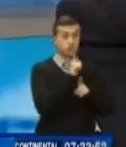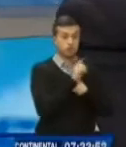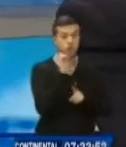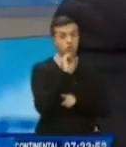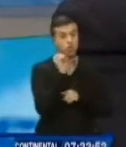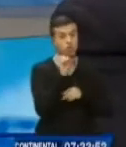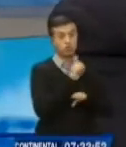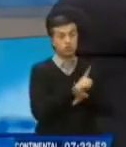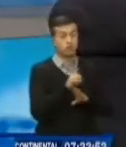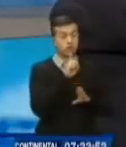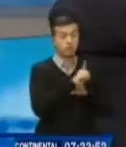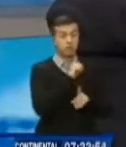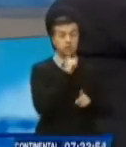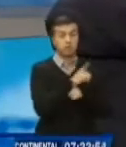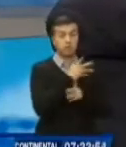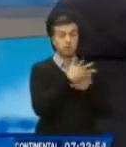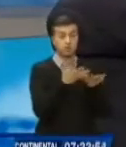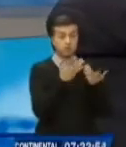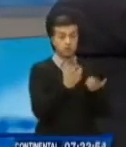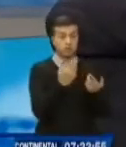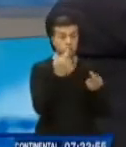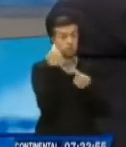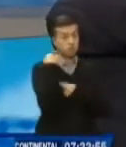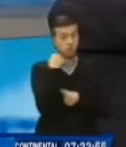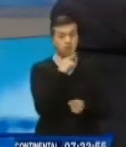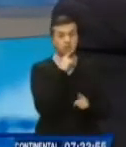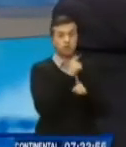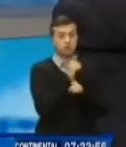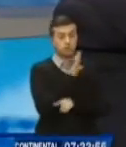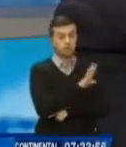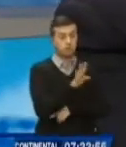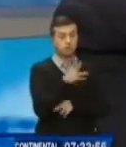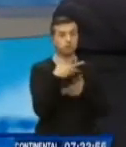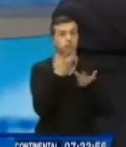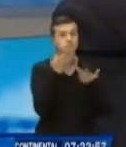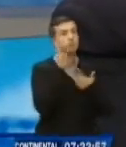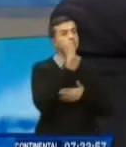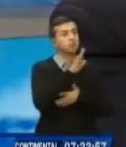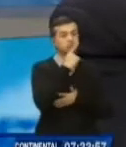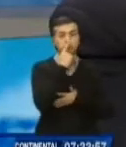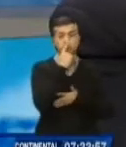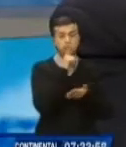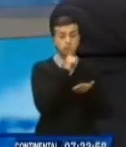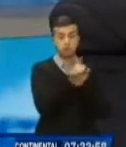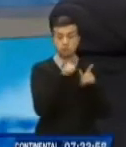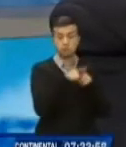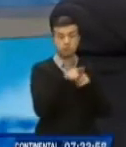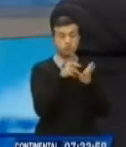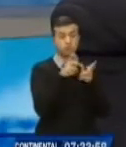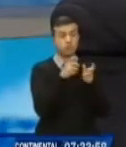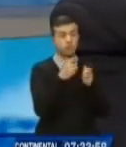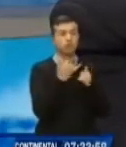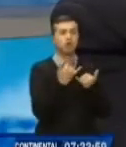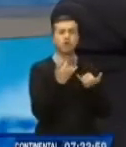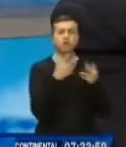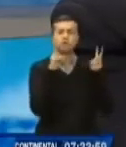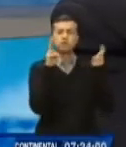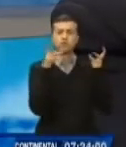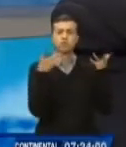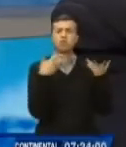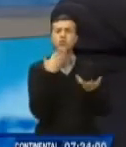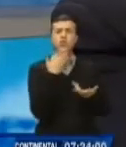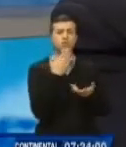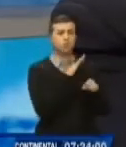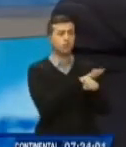dirigentes que están ahí que tienen a lo mejor asumir y que que tienen interés es también en querer asumir el tema es qué tipo